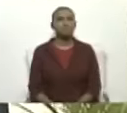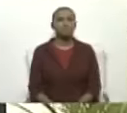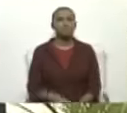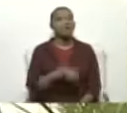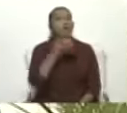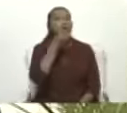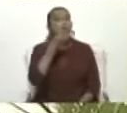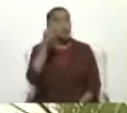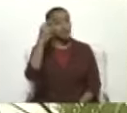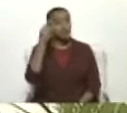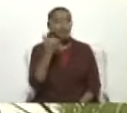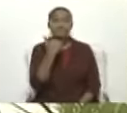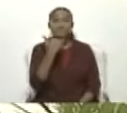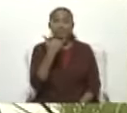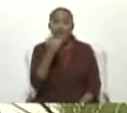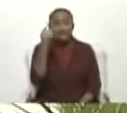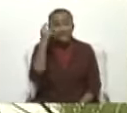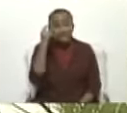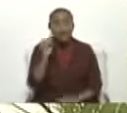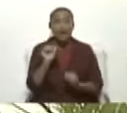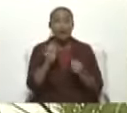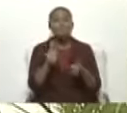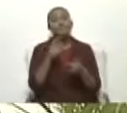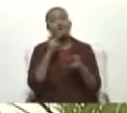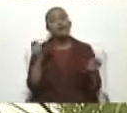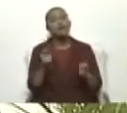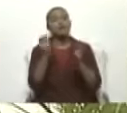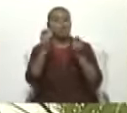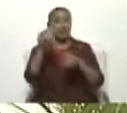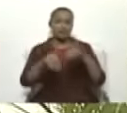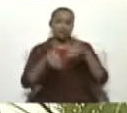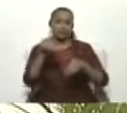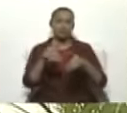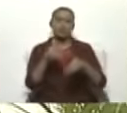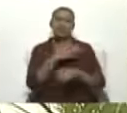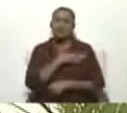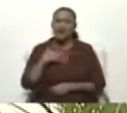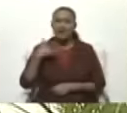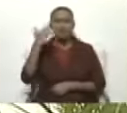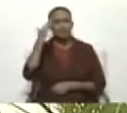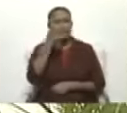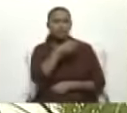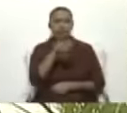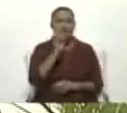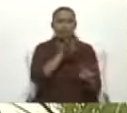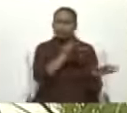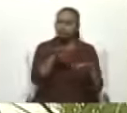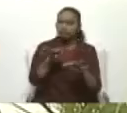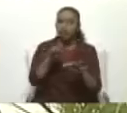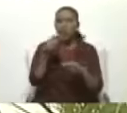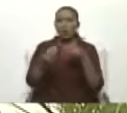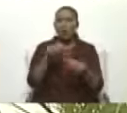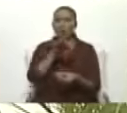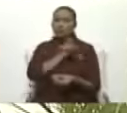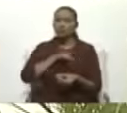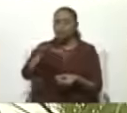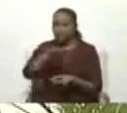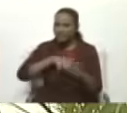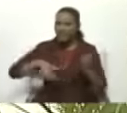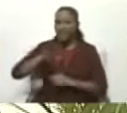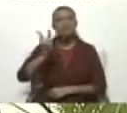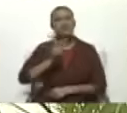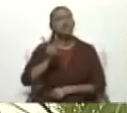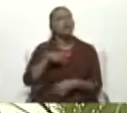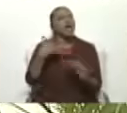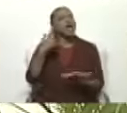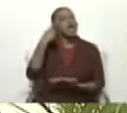Ya falta poco día para comenzar esta campaña electoral y quería saber cómo ve el escenario postelectoral, cuáles son las expectativas que tiene el Partido